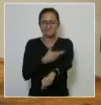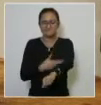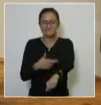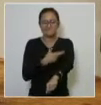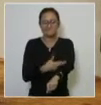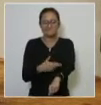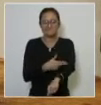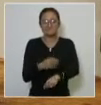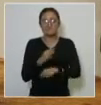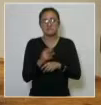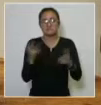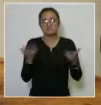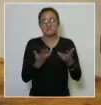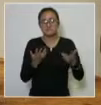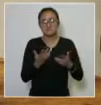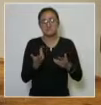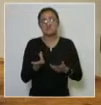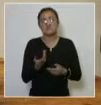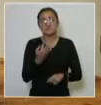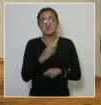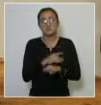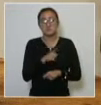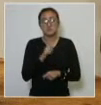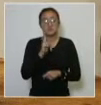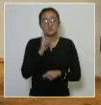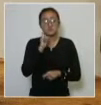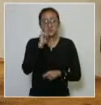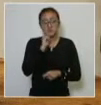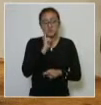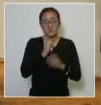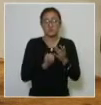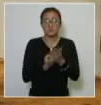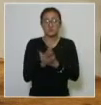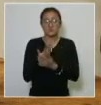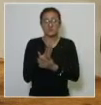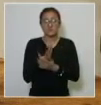Y lo está haciendo de manera impecable la auditora. Es mi opinión.